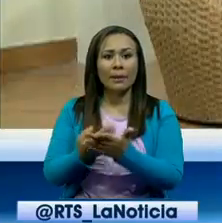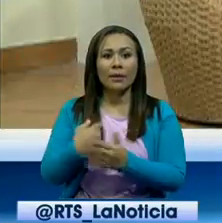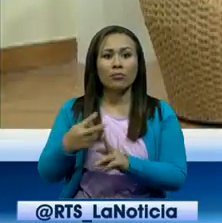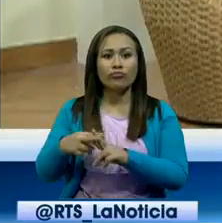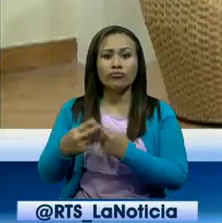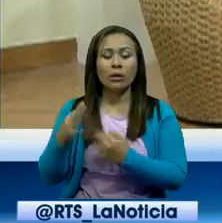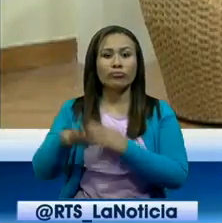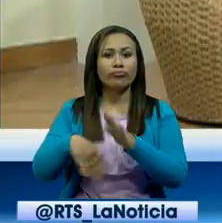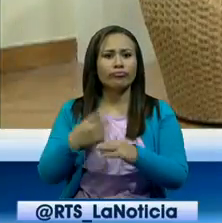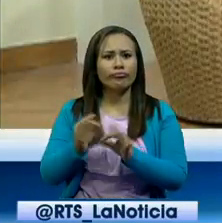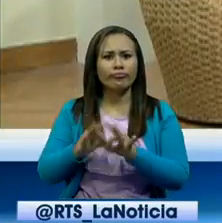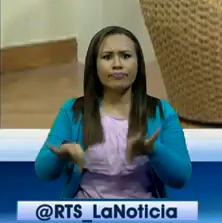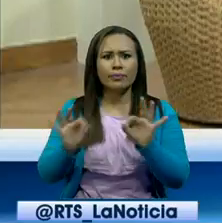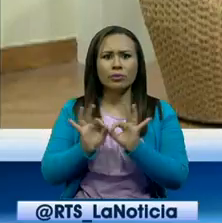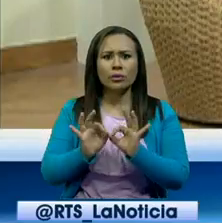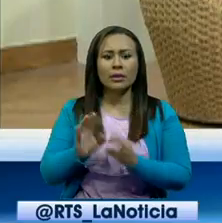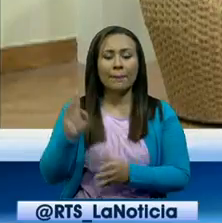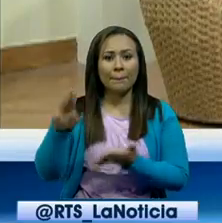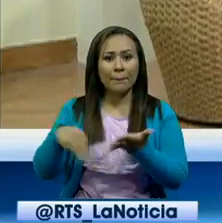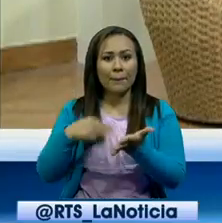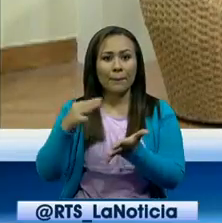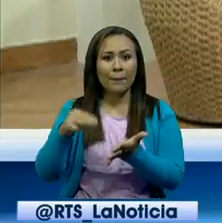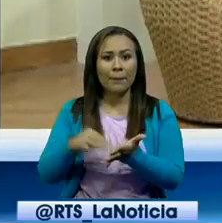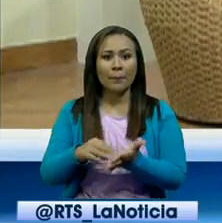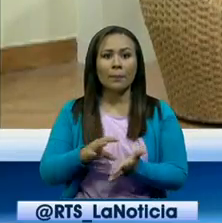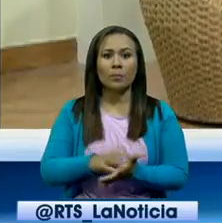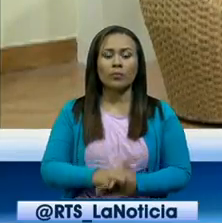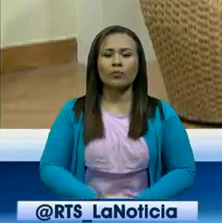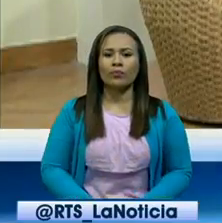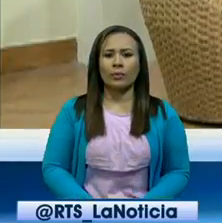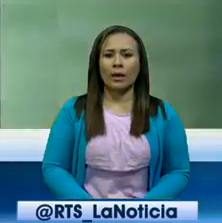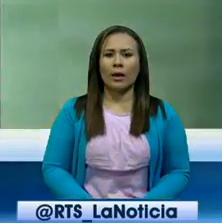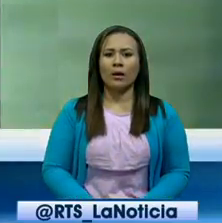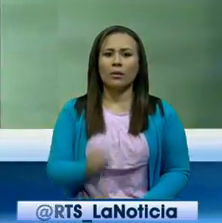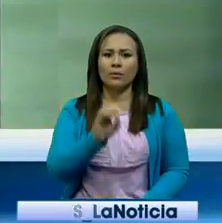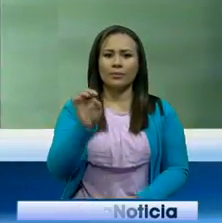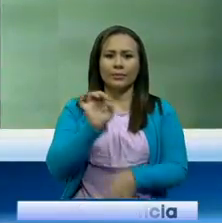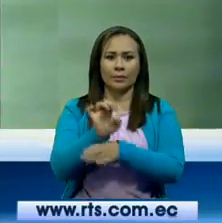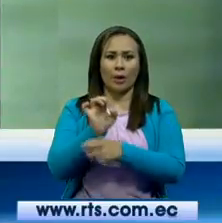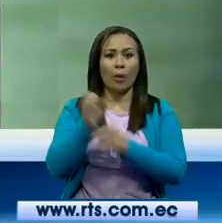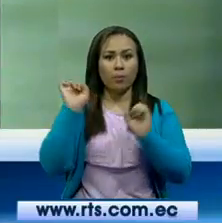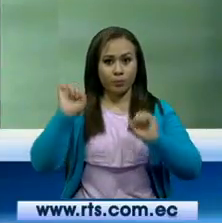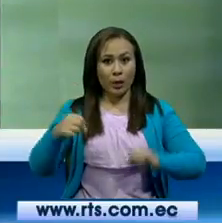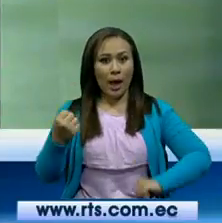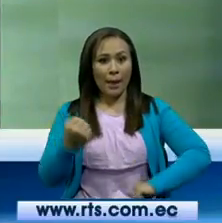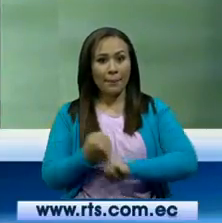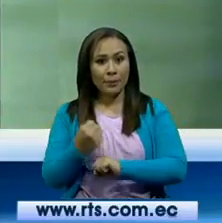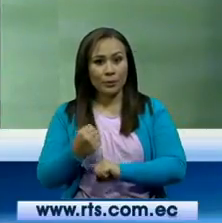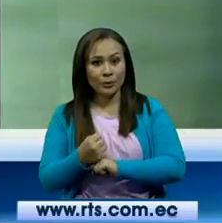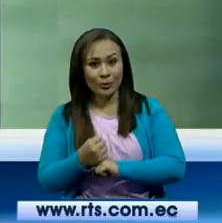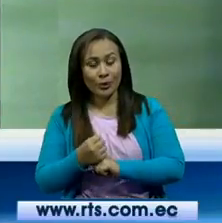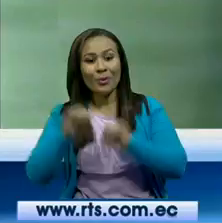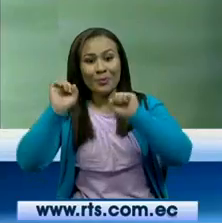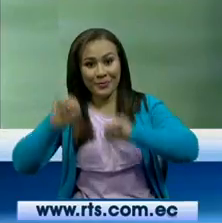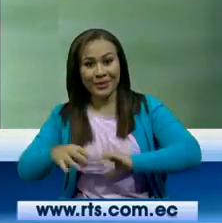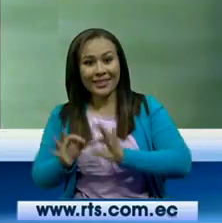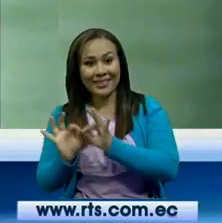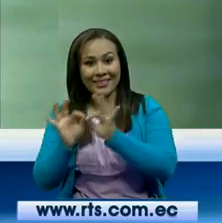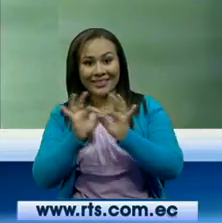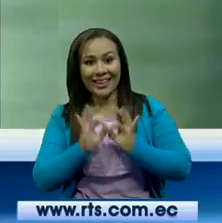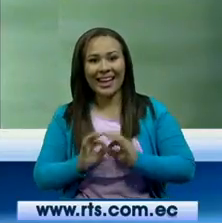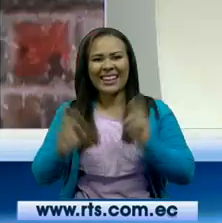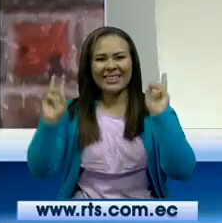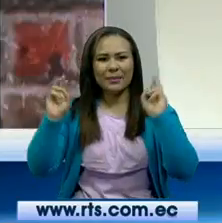y en manabí volvemos del país en general se está dando el apoyo necesario para la realización del teatro